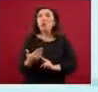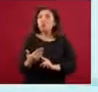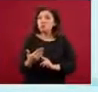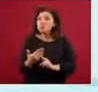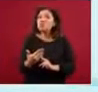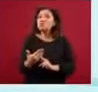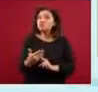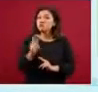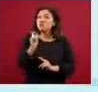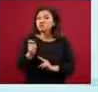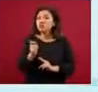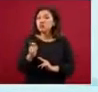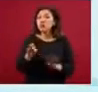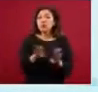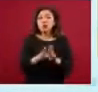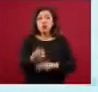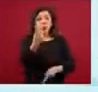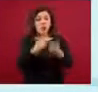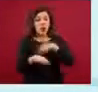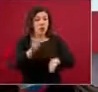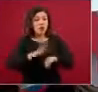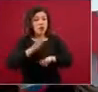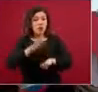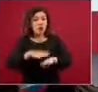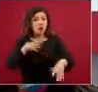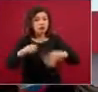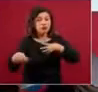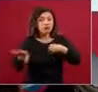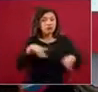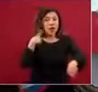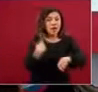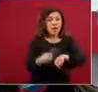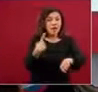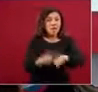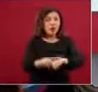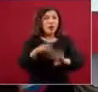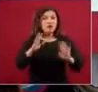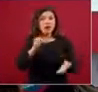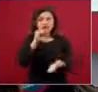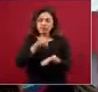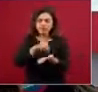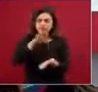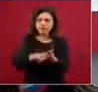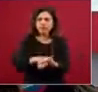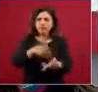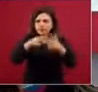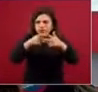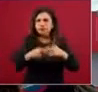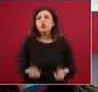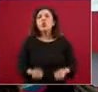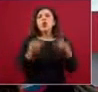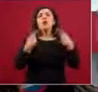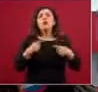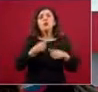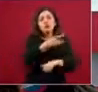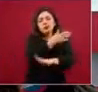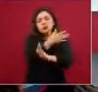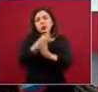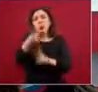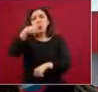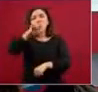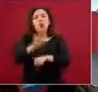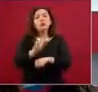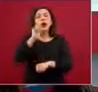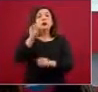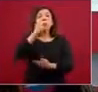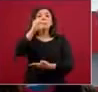de el acontecer epidémico, medido e identificado por el número de casos que se presentan en una semana, que es